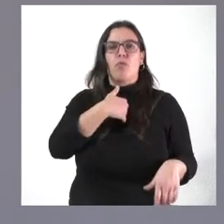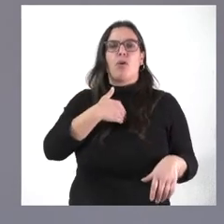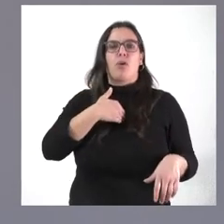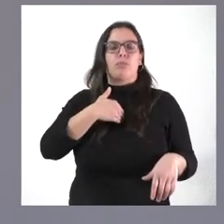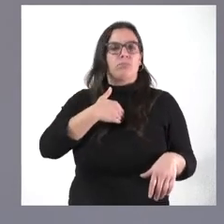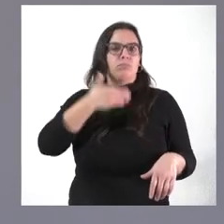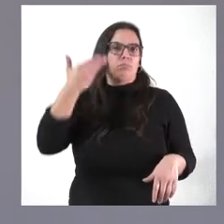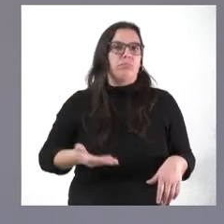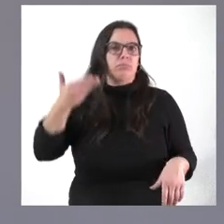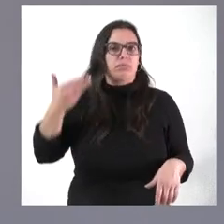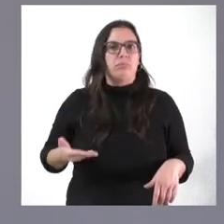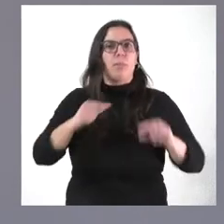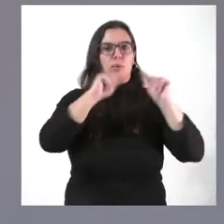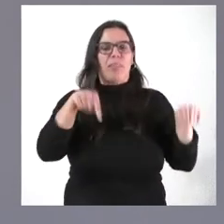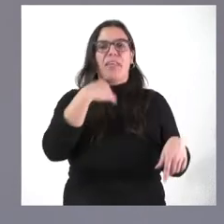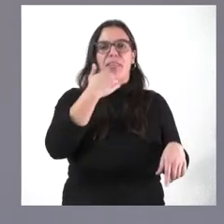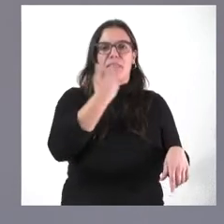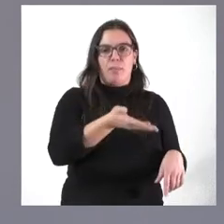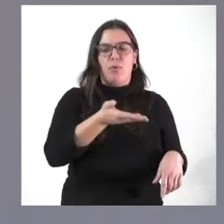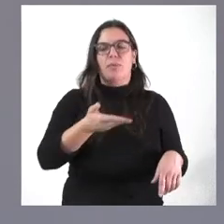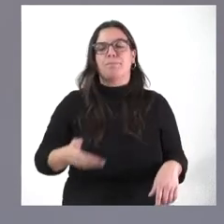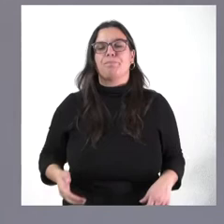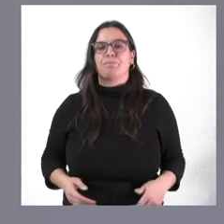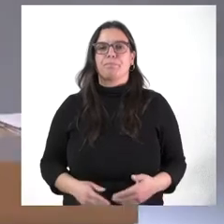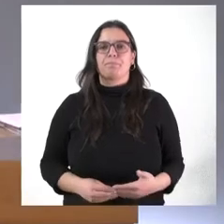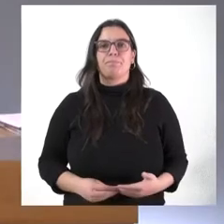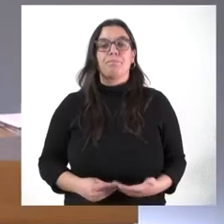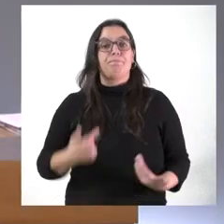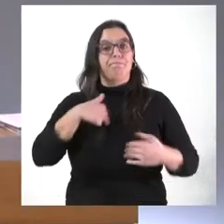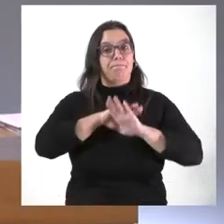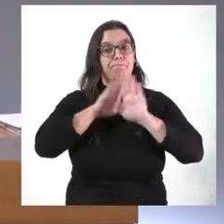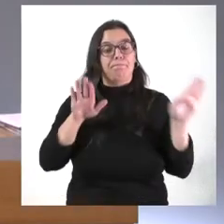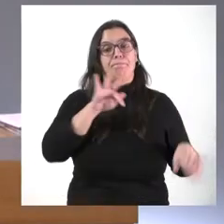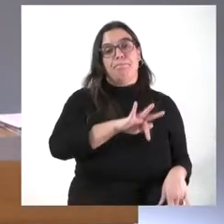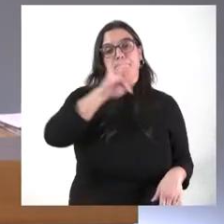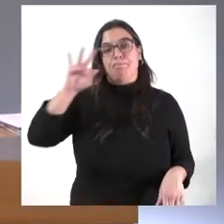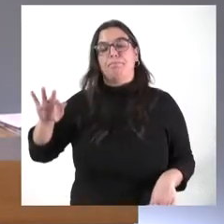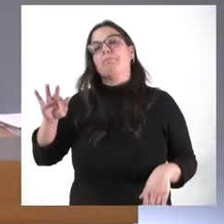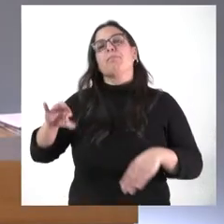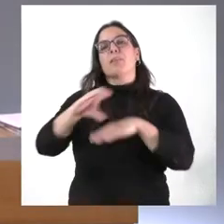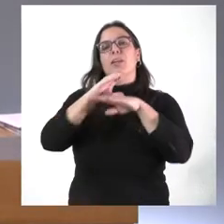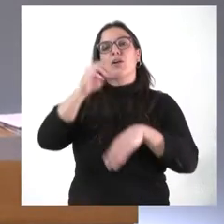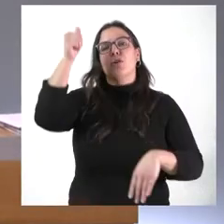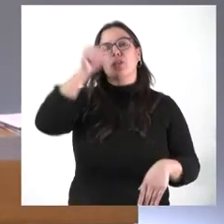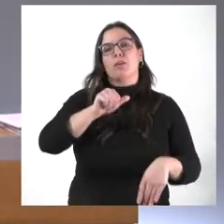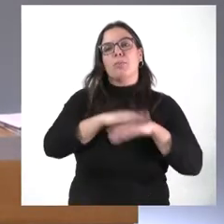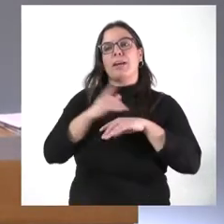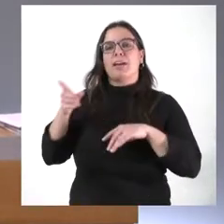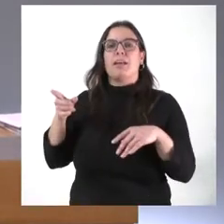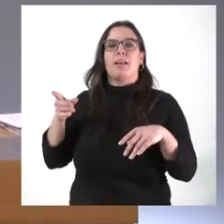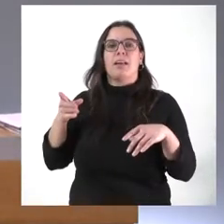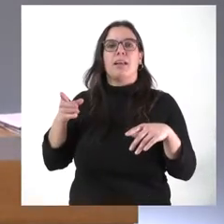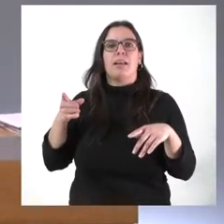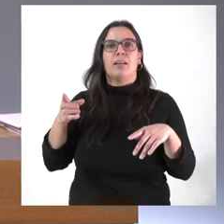un papel relevante en la provincia de Zamora como he señalado anteriormente y sin más pues te doy la palabra al consejero para que nos permita